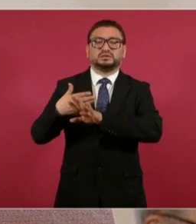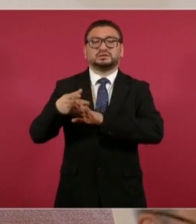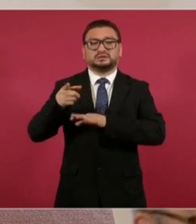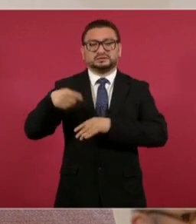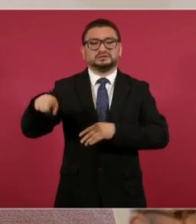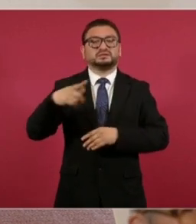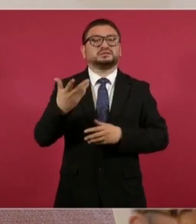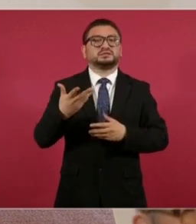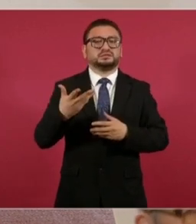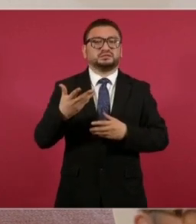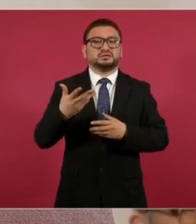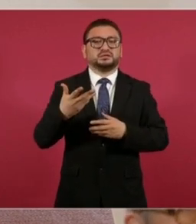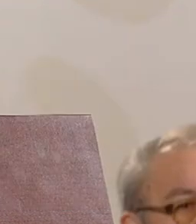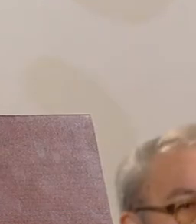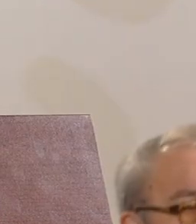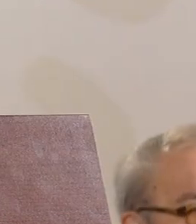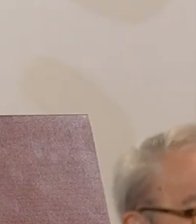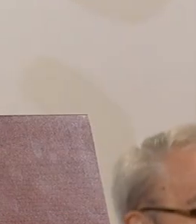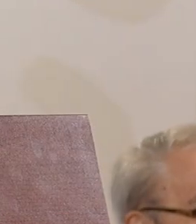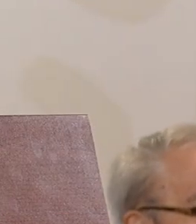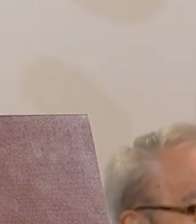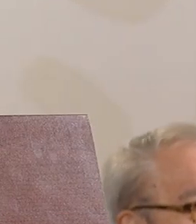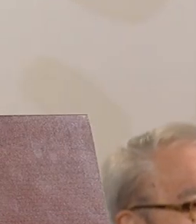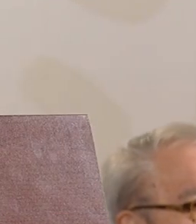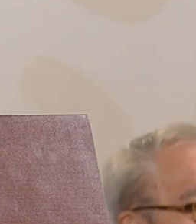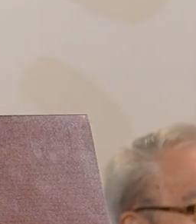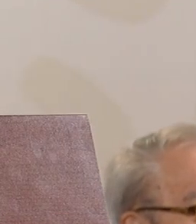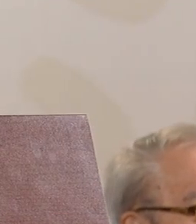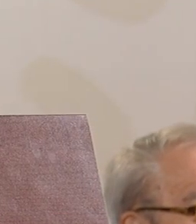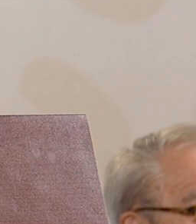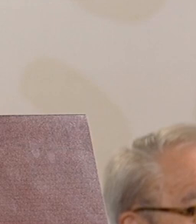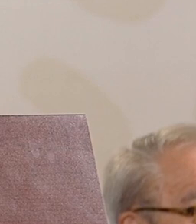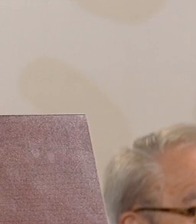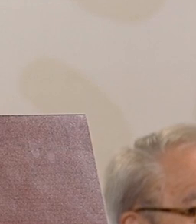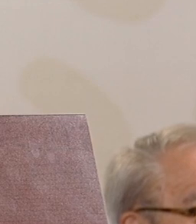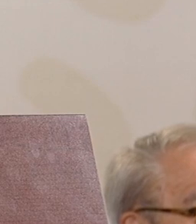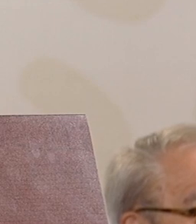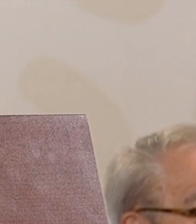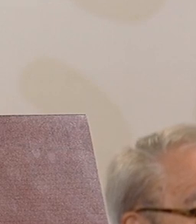resistían nuestros candidatos